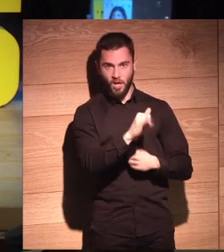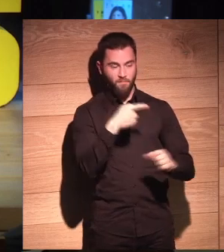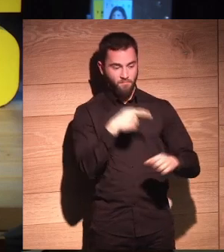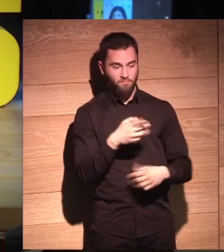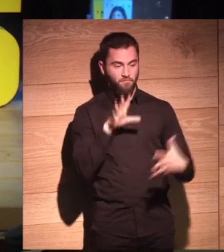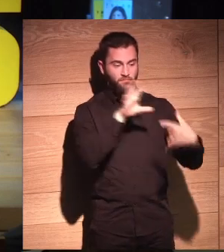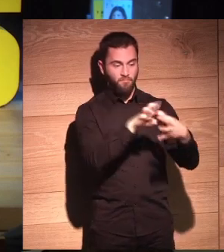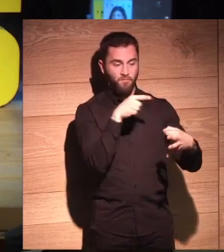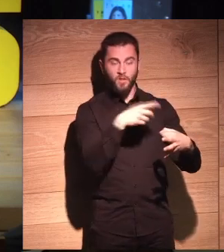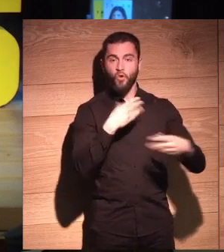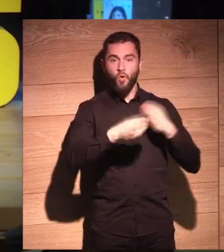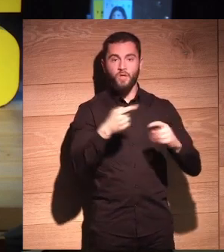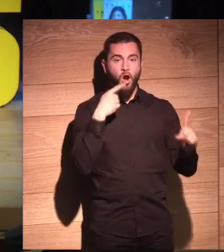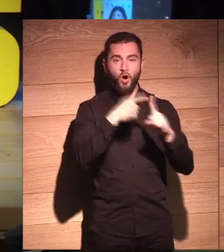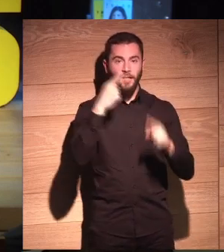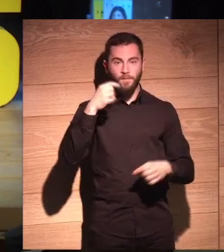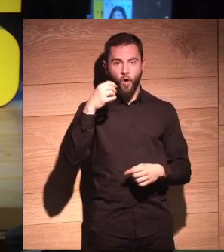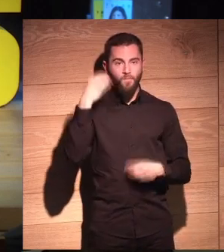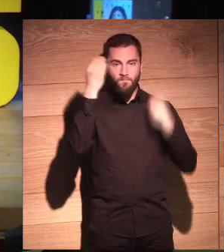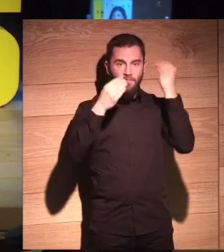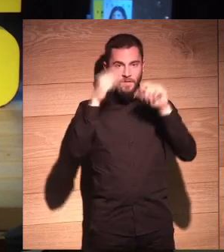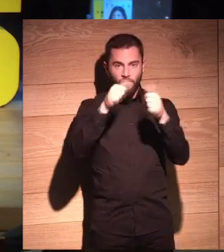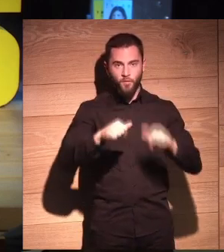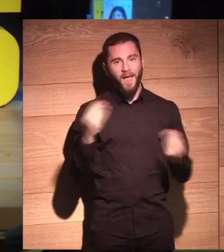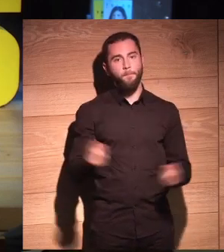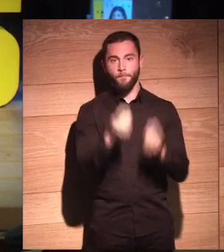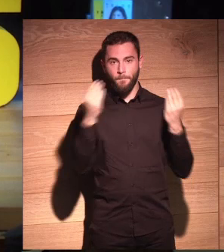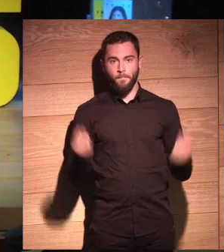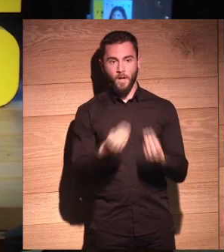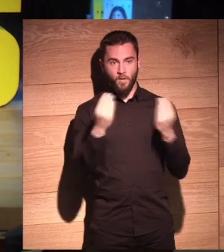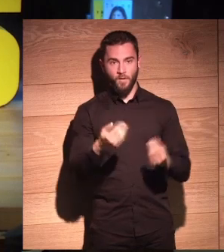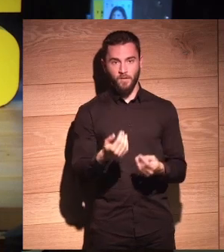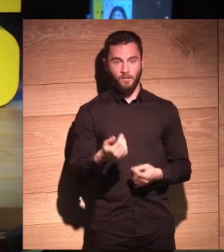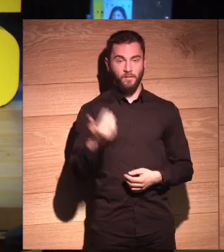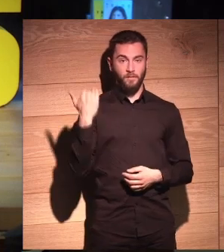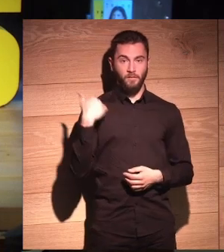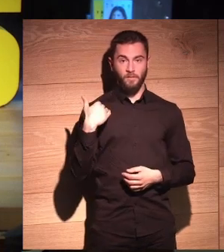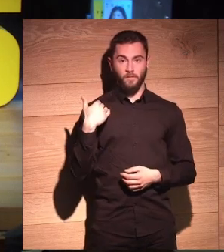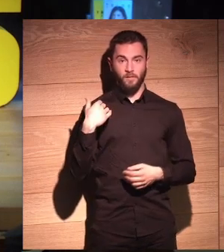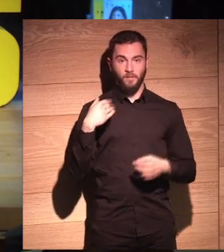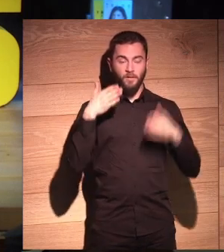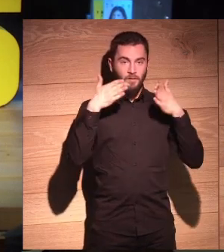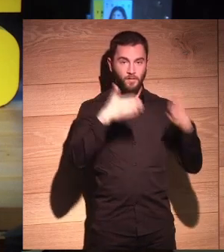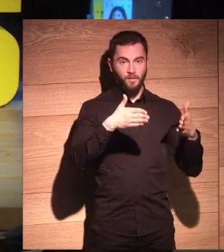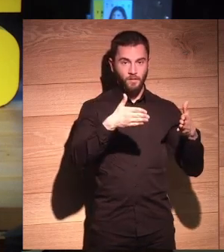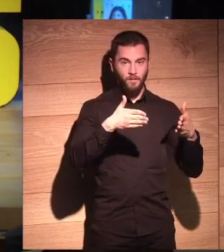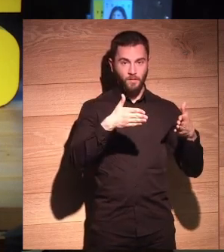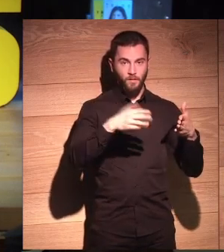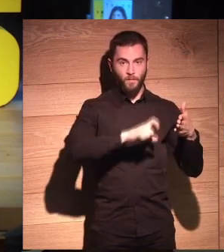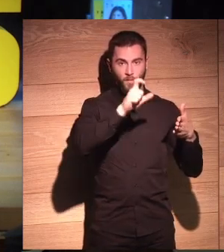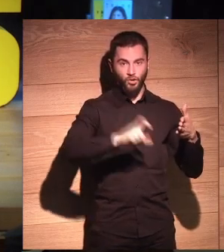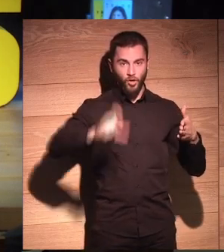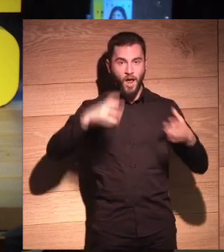mejorar su cognición. Y ahí entramos en un ámbito que es nuevo, que es aquel de la mejora de las